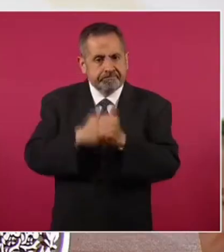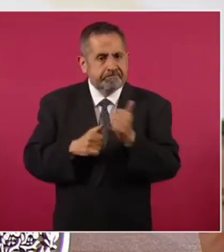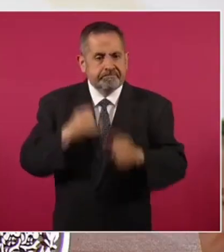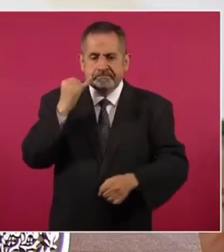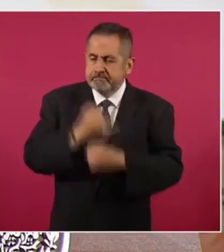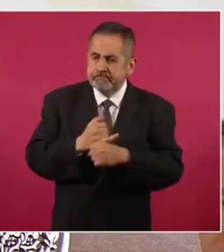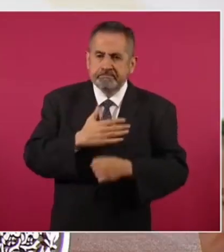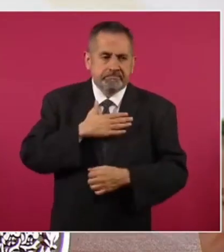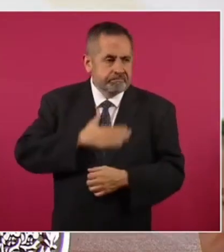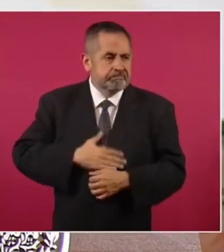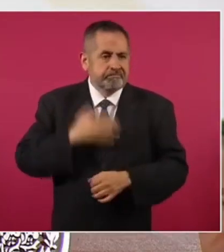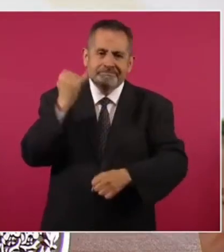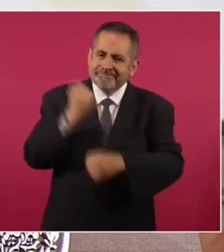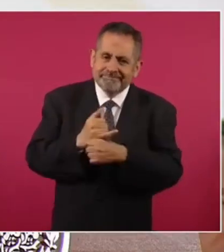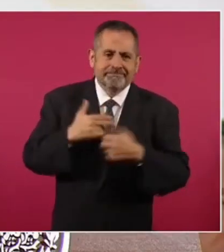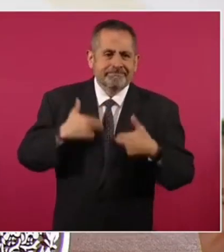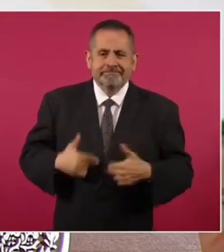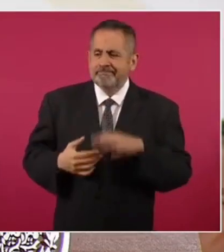inhumana,